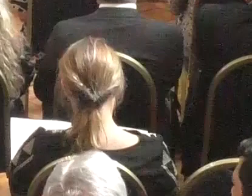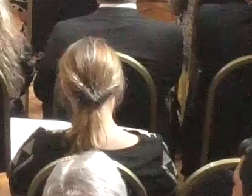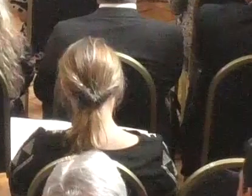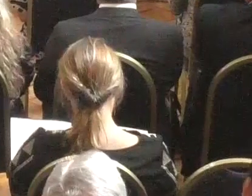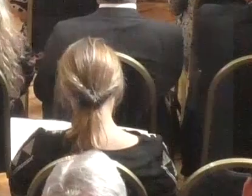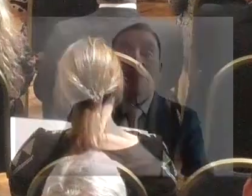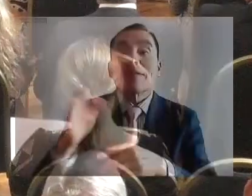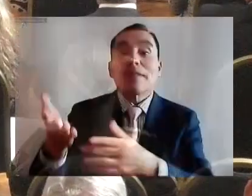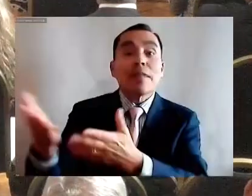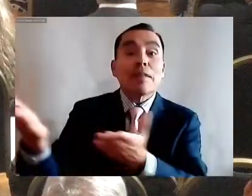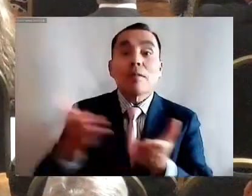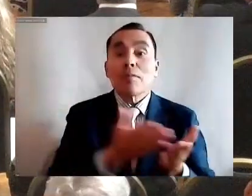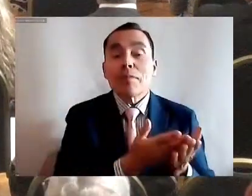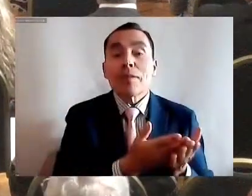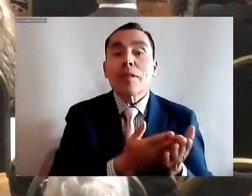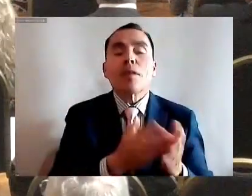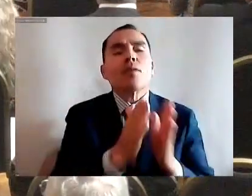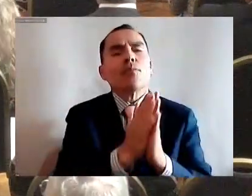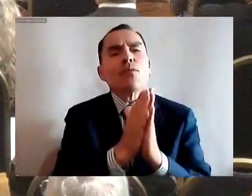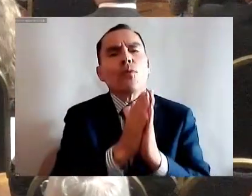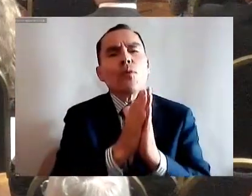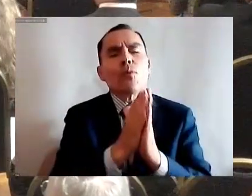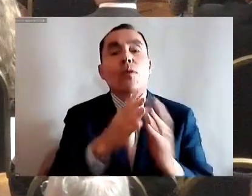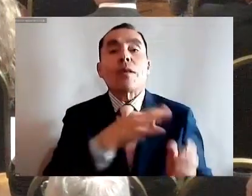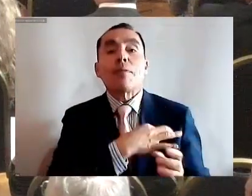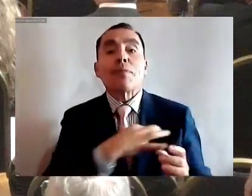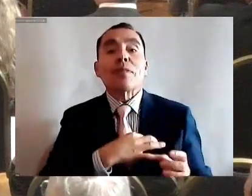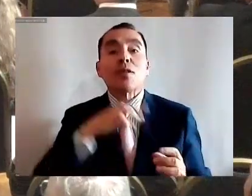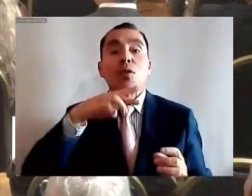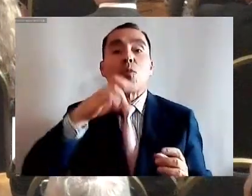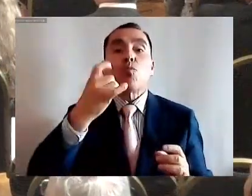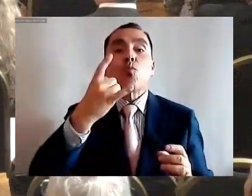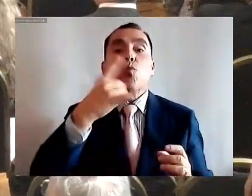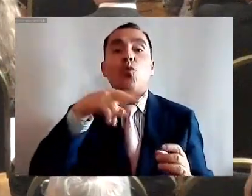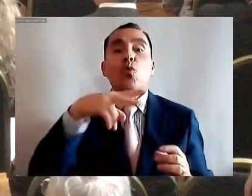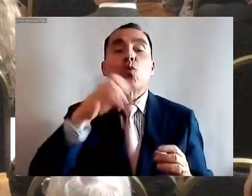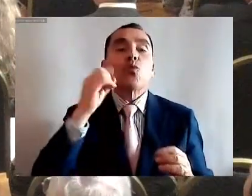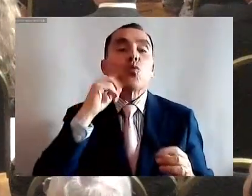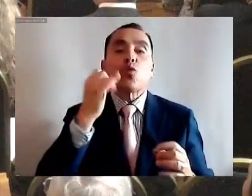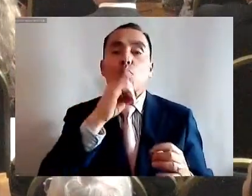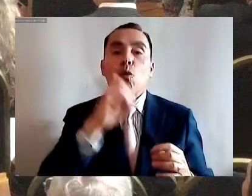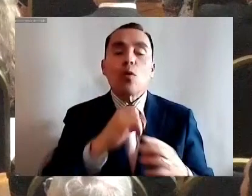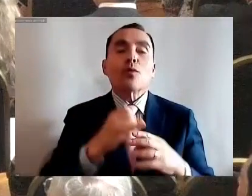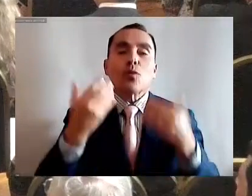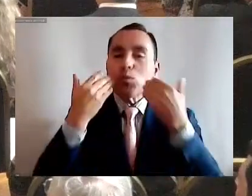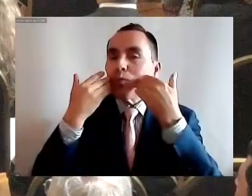invitar a que pase adelante junto con la ministra Andrea Muñoz, quien le hará la entrega de un regalo.